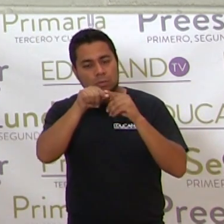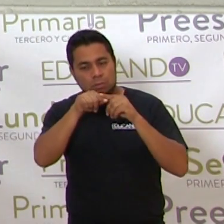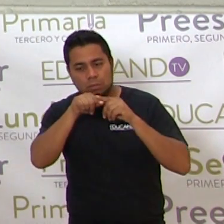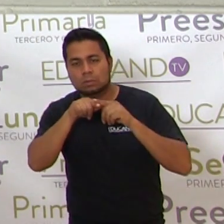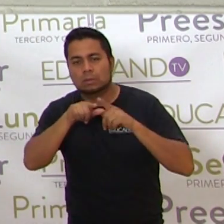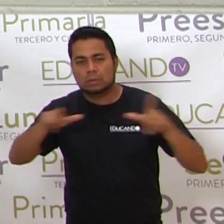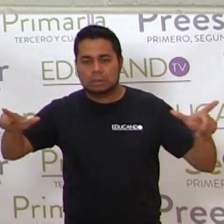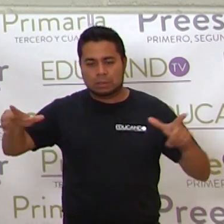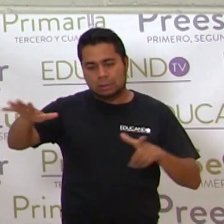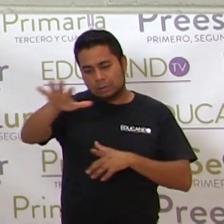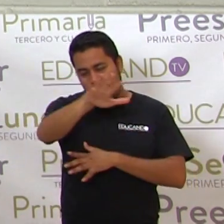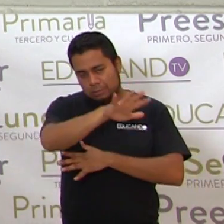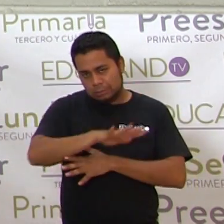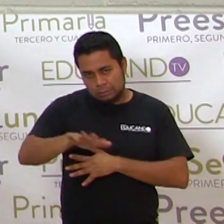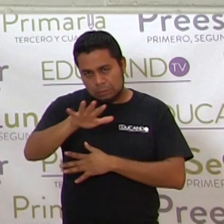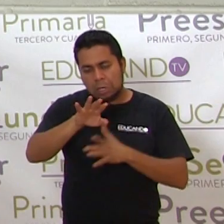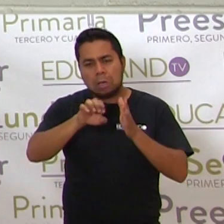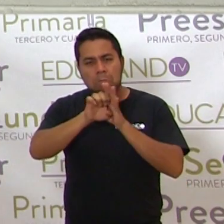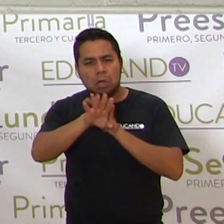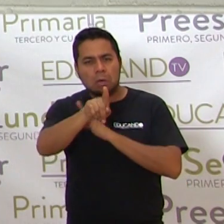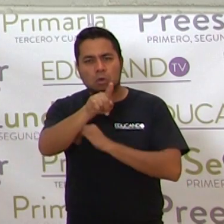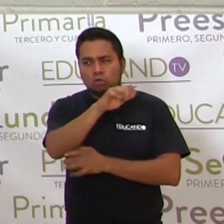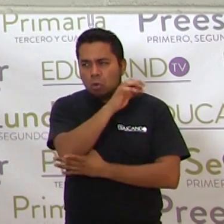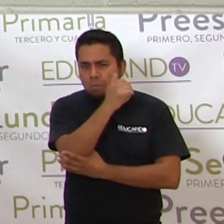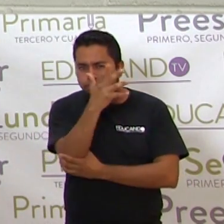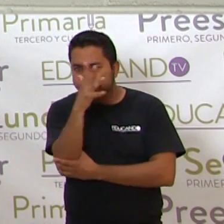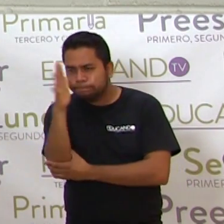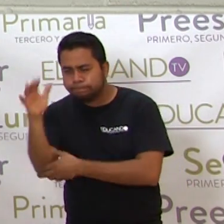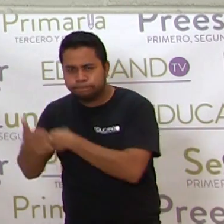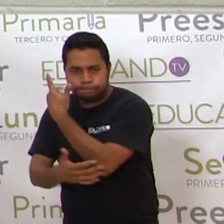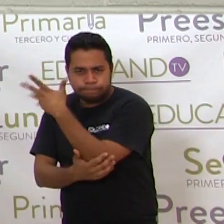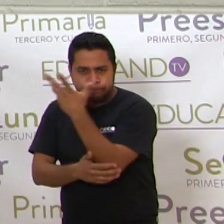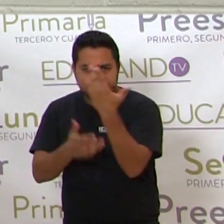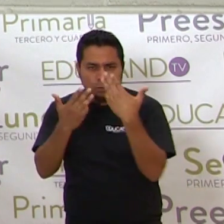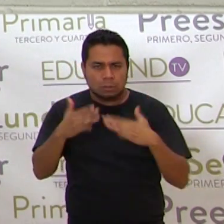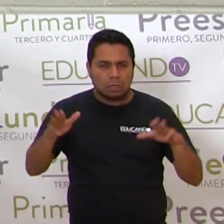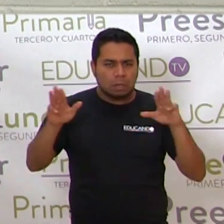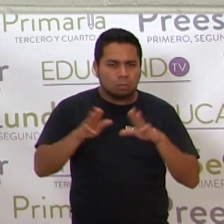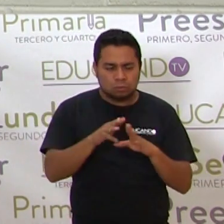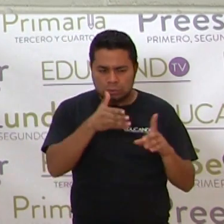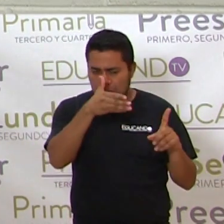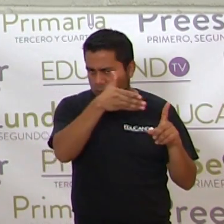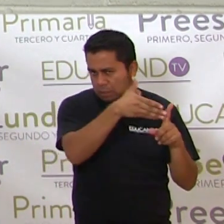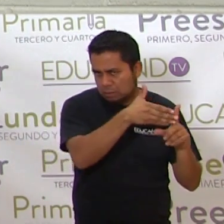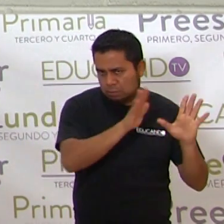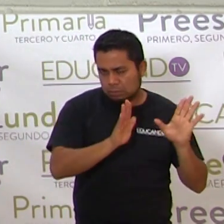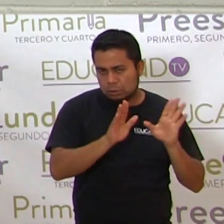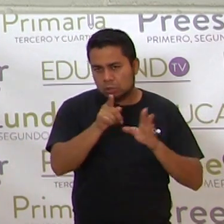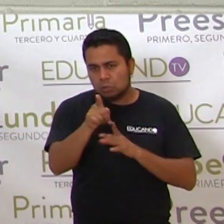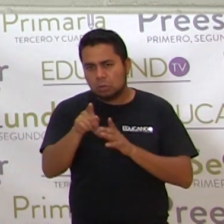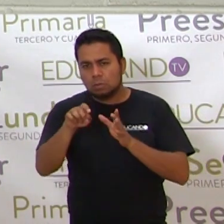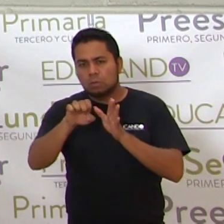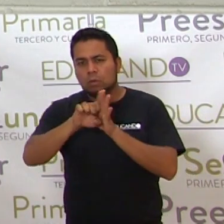escenografía. Bien, si tú estás en un bosque, la música tiene que ser de un tipo. Si tú estás en una ciudad, el ruido o